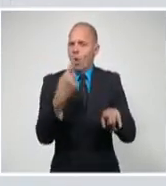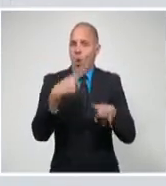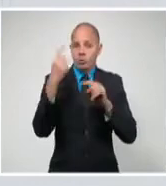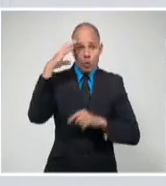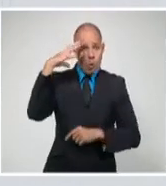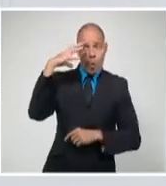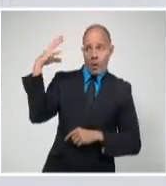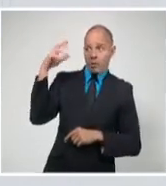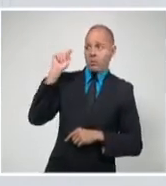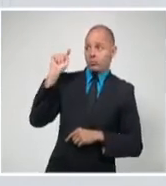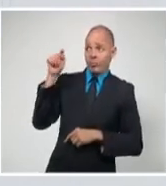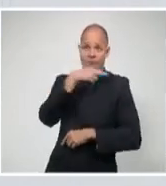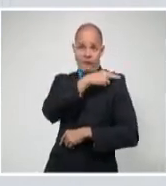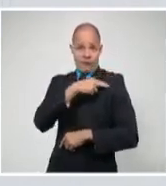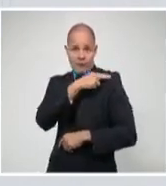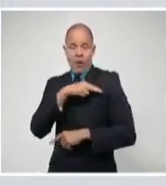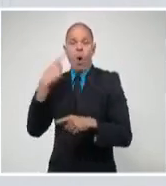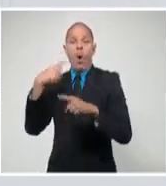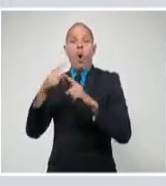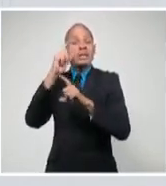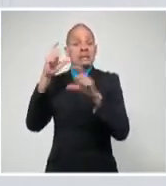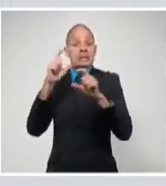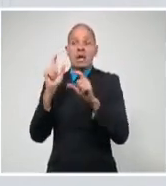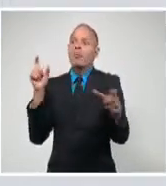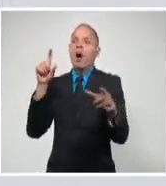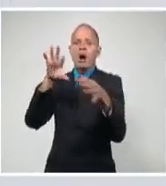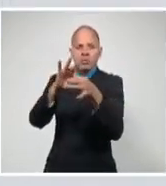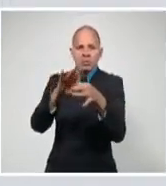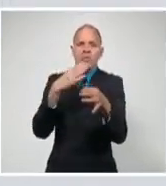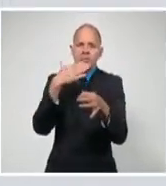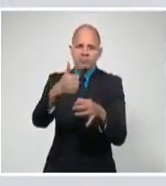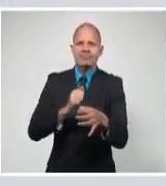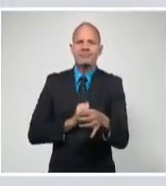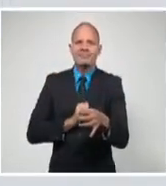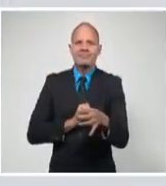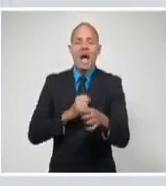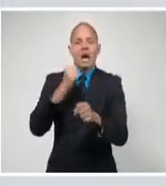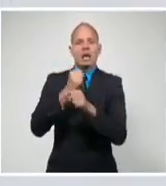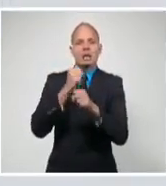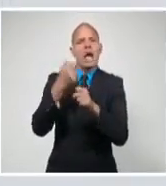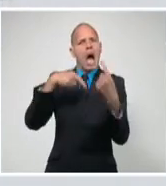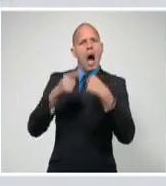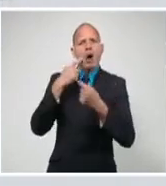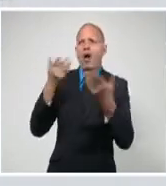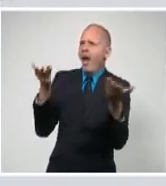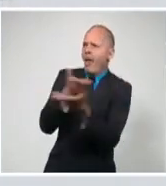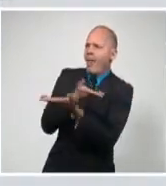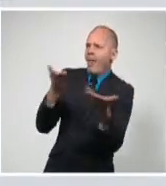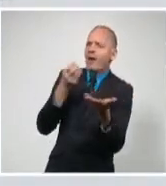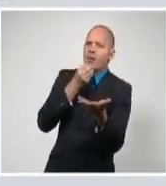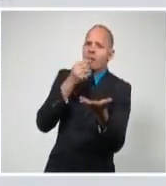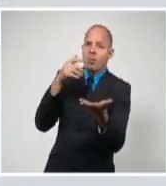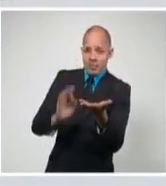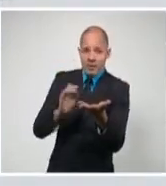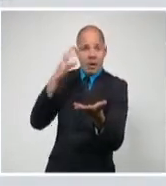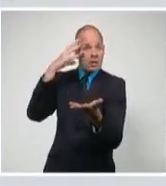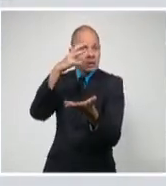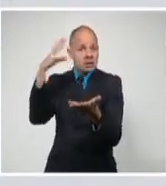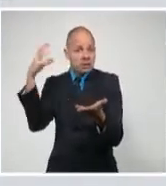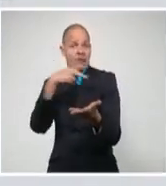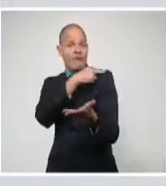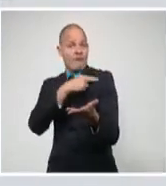comunidad científica y tecnológica. Un excelente sistema de trabajo que permite un diálogo fluido entre la ciencia y el gobierno, lo